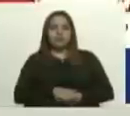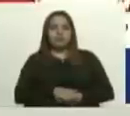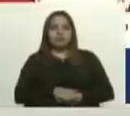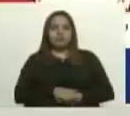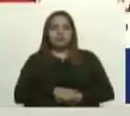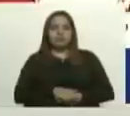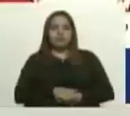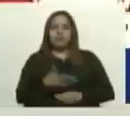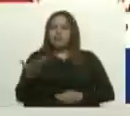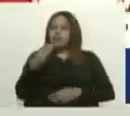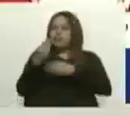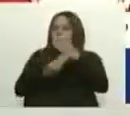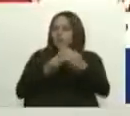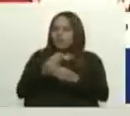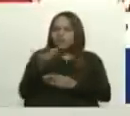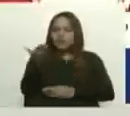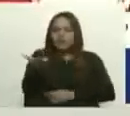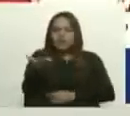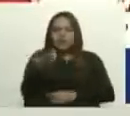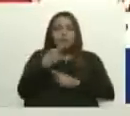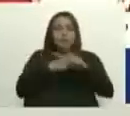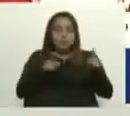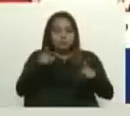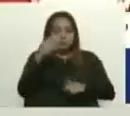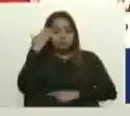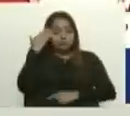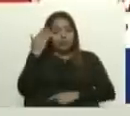¿Qué hubiesen hecho ellos? Pero fíjate lo siguiente.